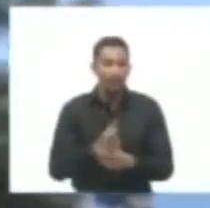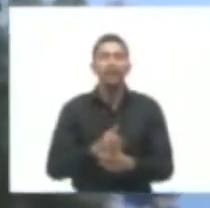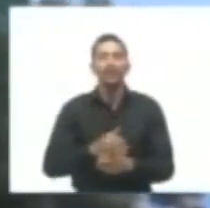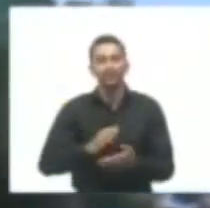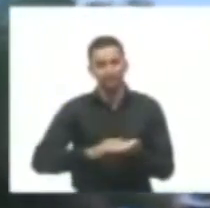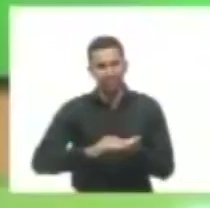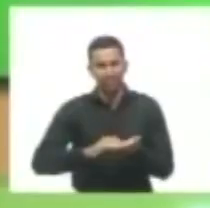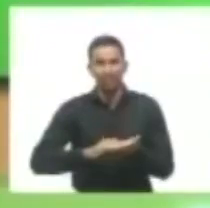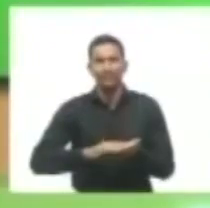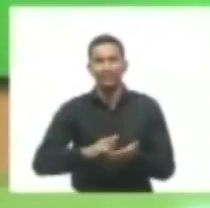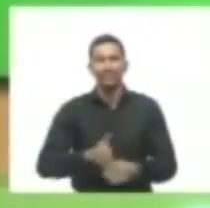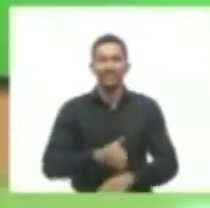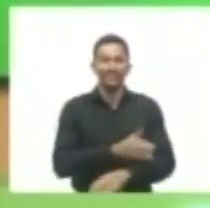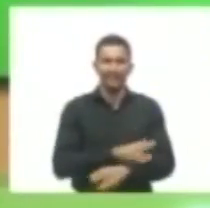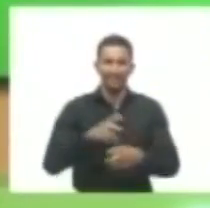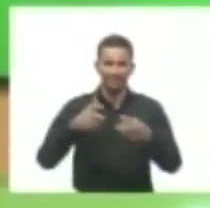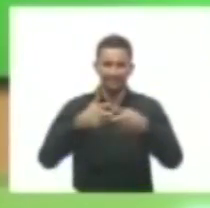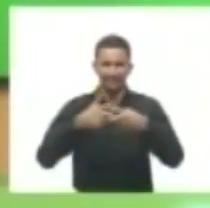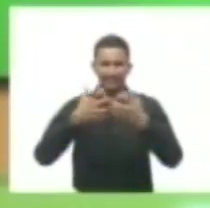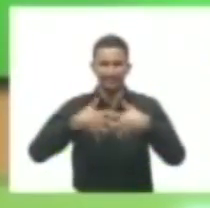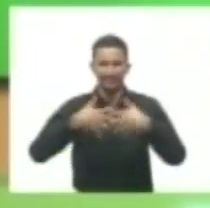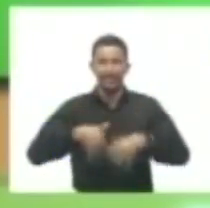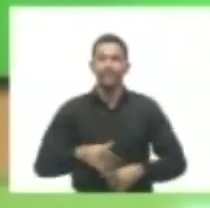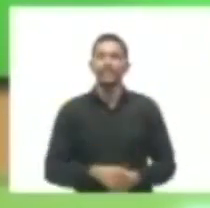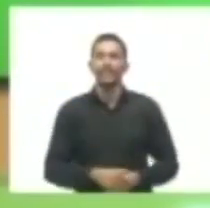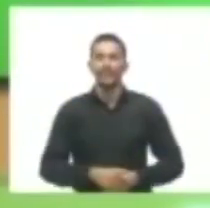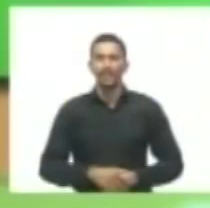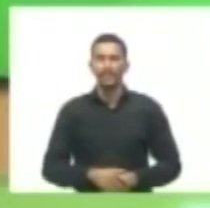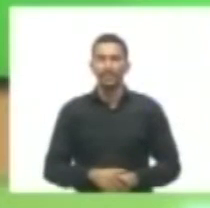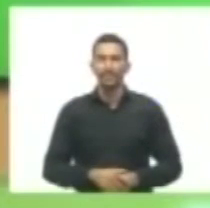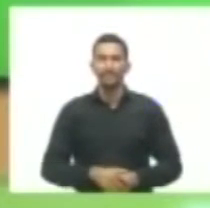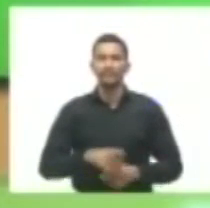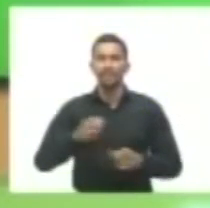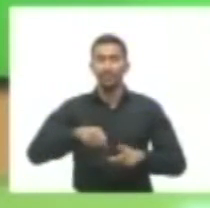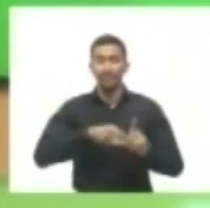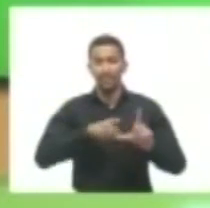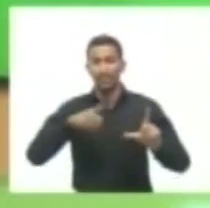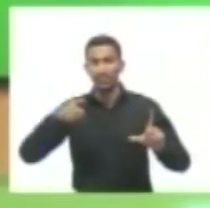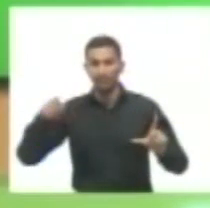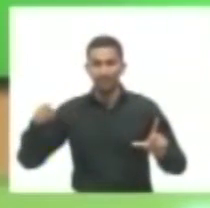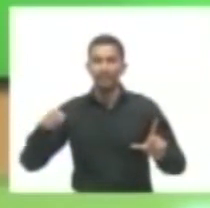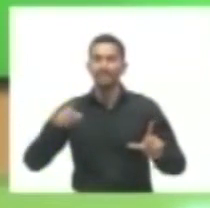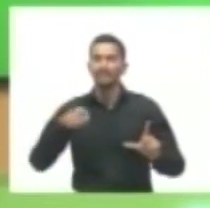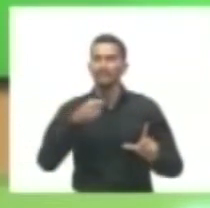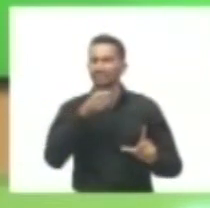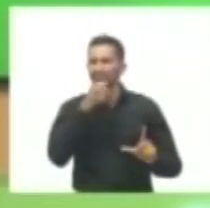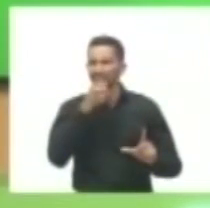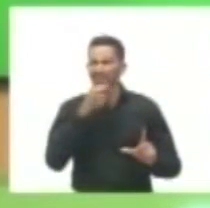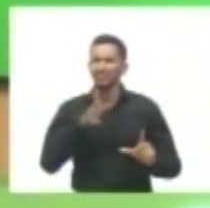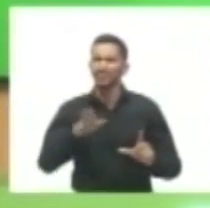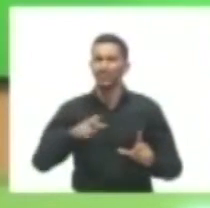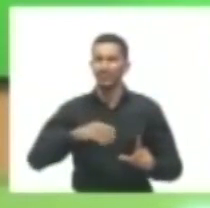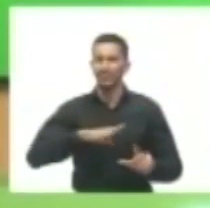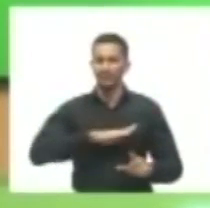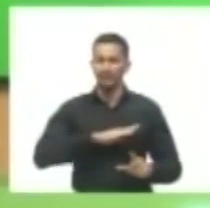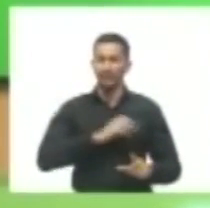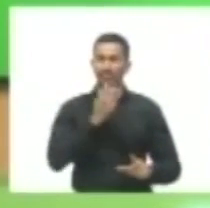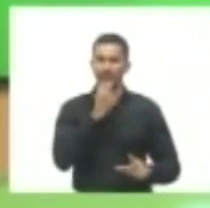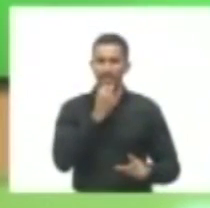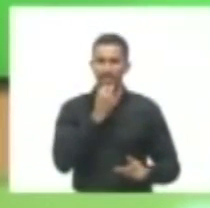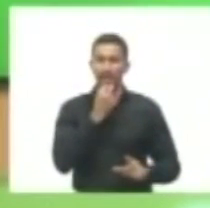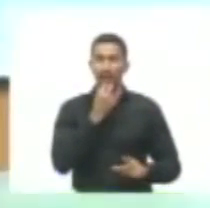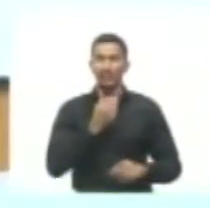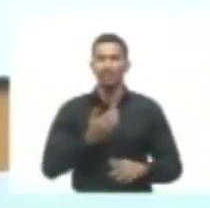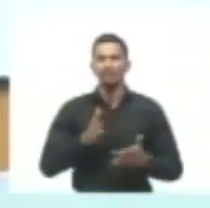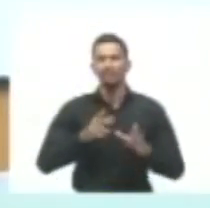Electricaribe. Muy bien, y según la encuesta realizada por Datexco, la favorabilidad del alcalde Alejandro Char está en un 69%, cifra que